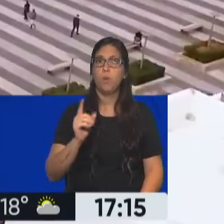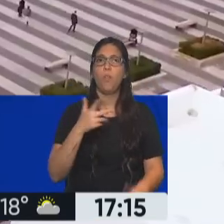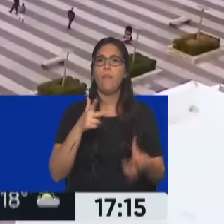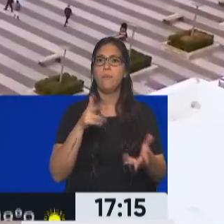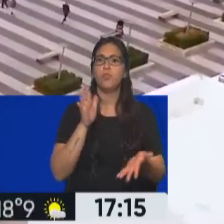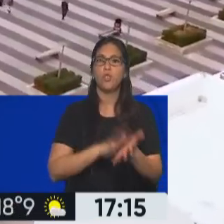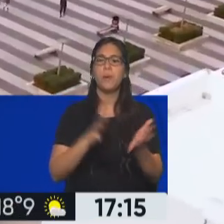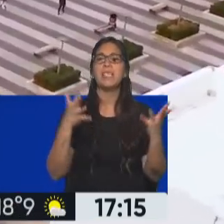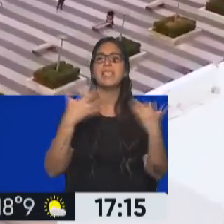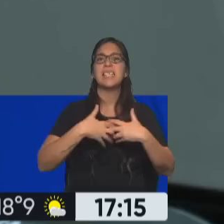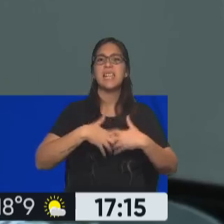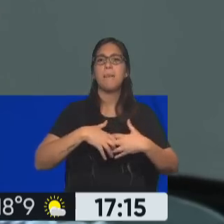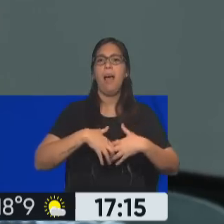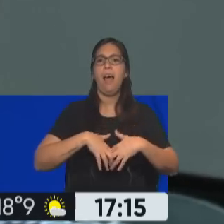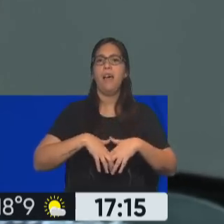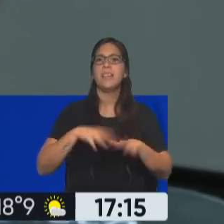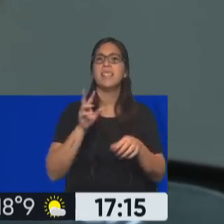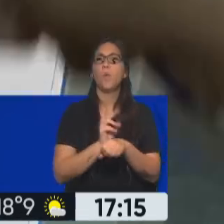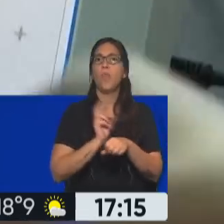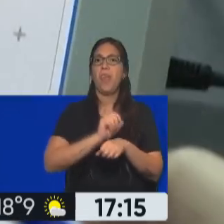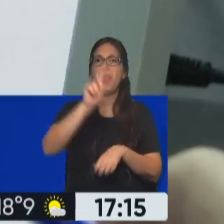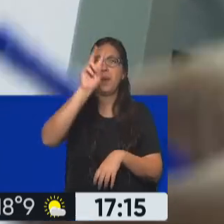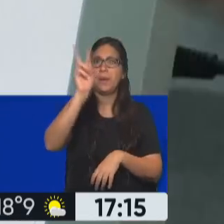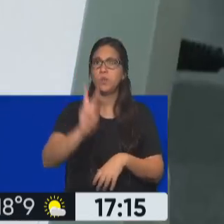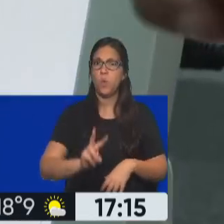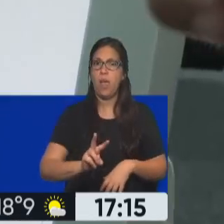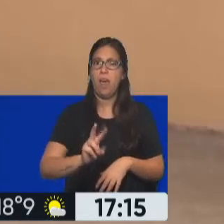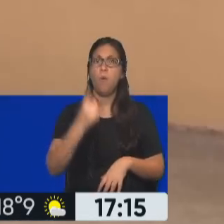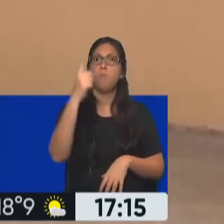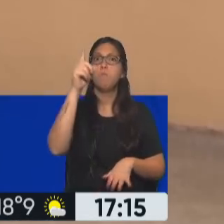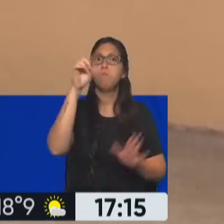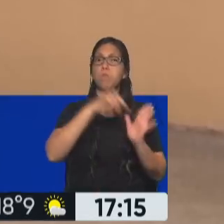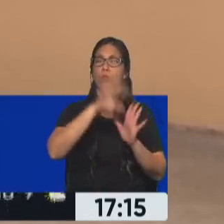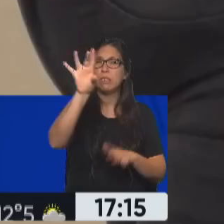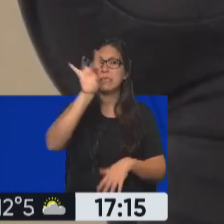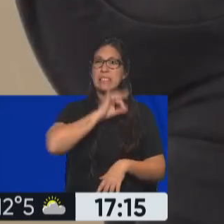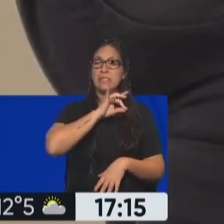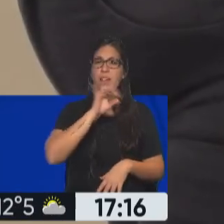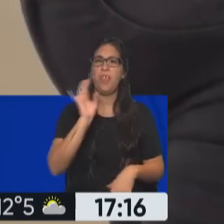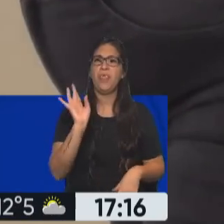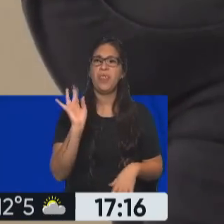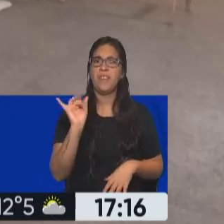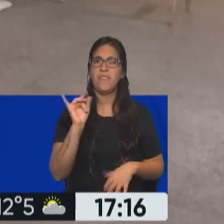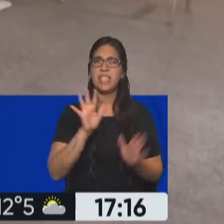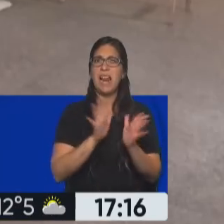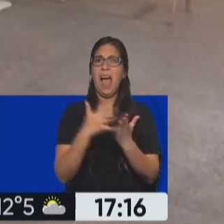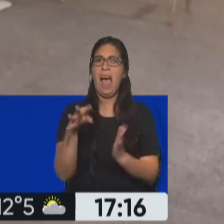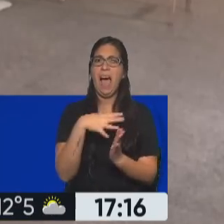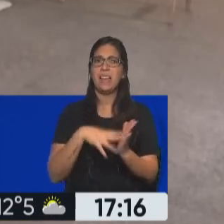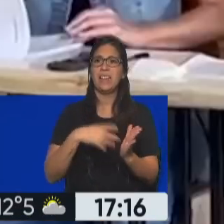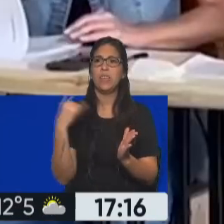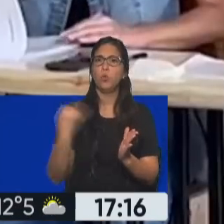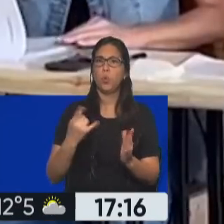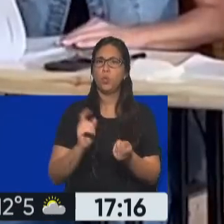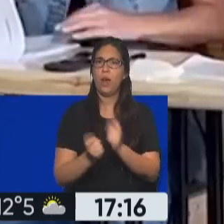seguridad del sistema de Venezuela, justamente hacía referencia, o uno de los puntos es que es muy difícil falsear las actas, es decir que